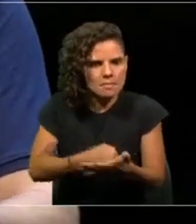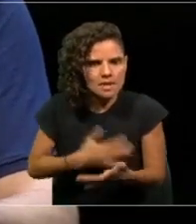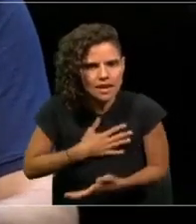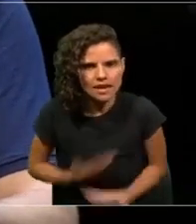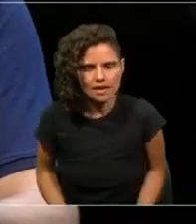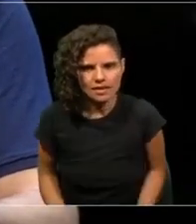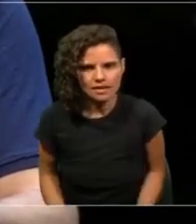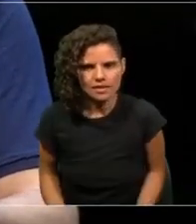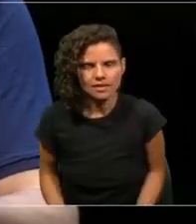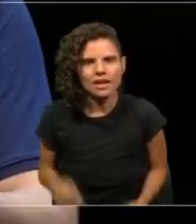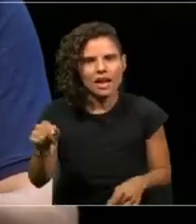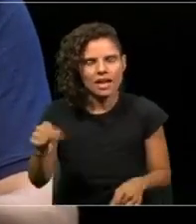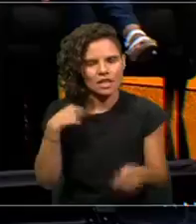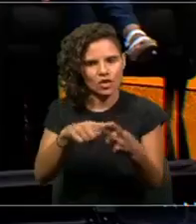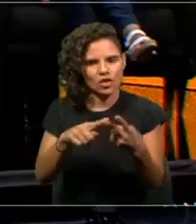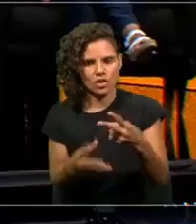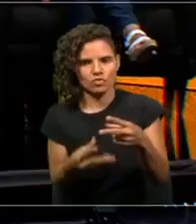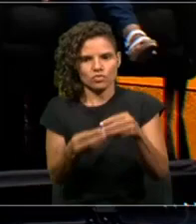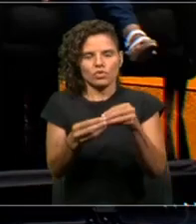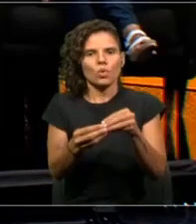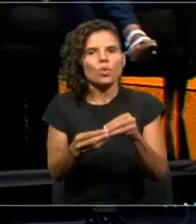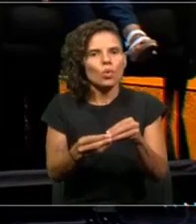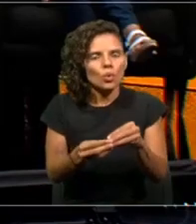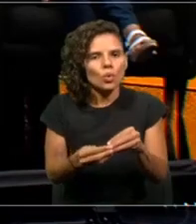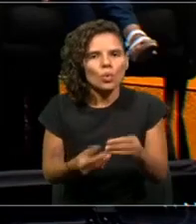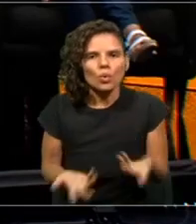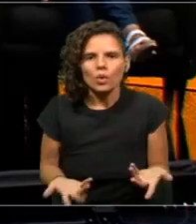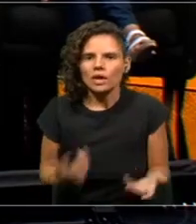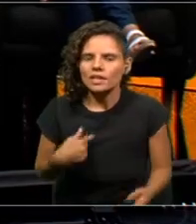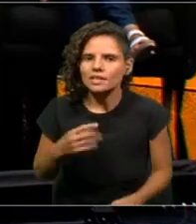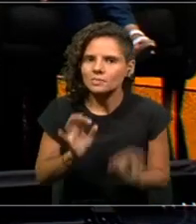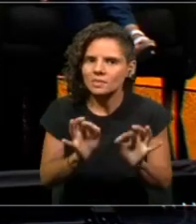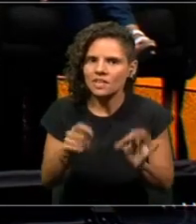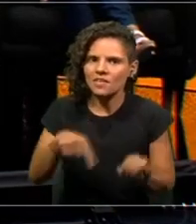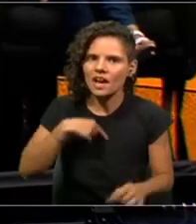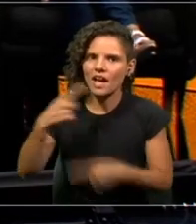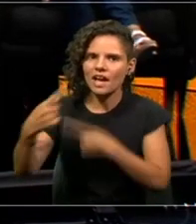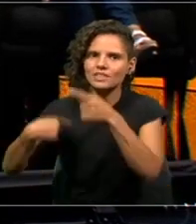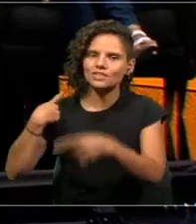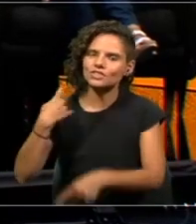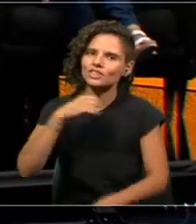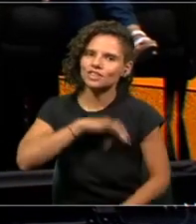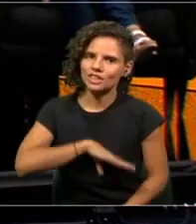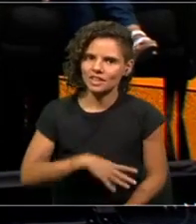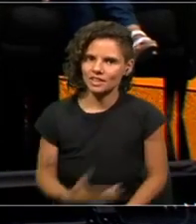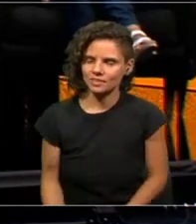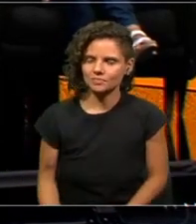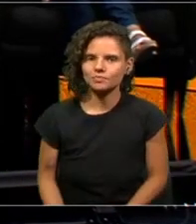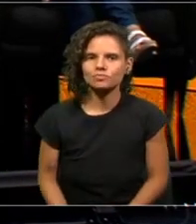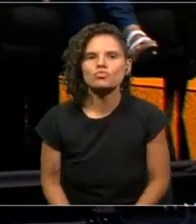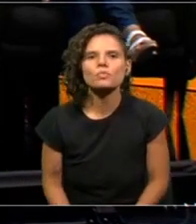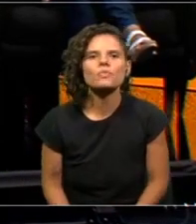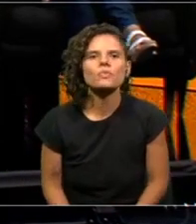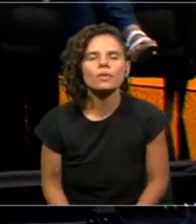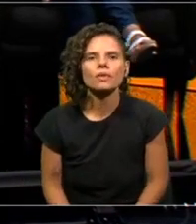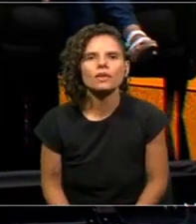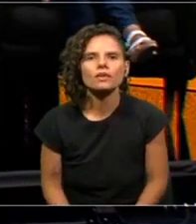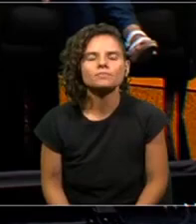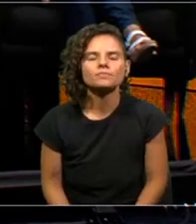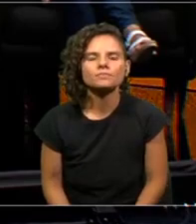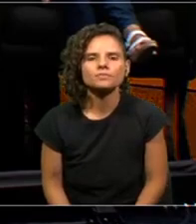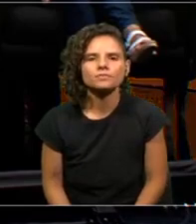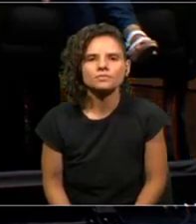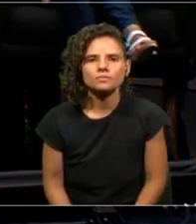muy particular, ¿ya? En la historia de Chile, yo creo que a nivel mundial. Entonces, lo que a muchos